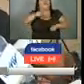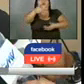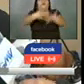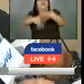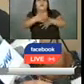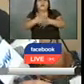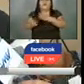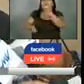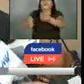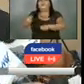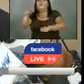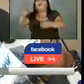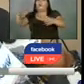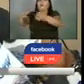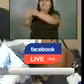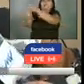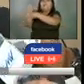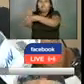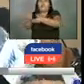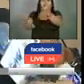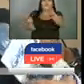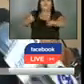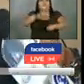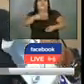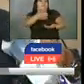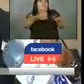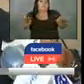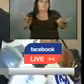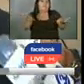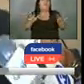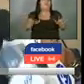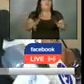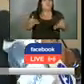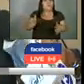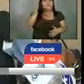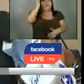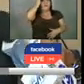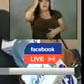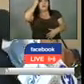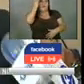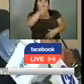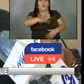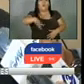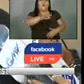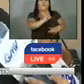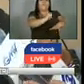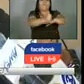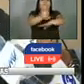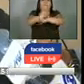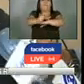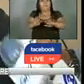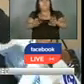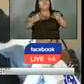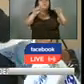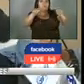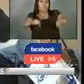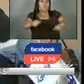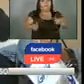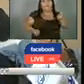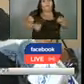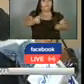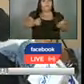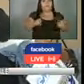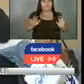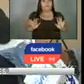playas, voy a visitar la montaña, voy a visitar el volcán, porque la idea es desarrollar centros de recarga para que la gente pueda